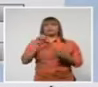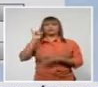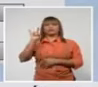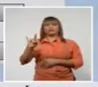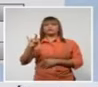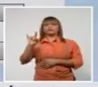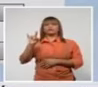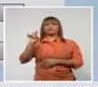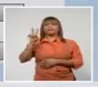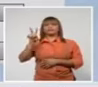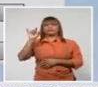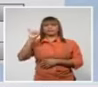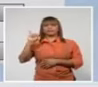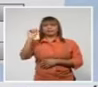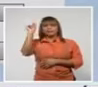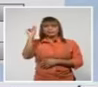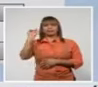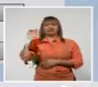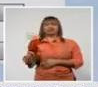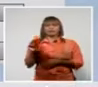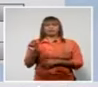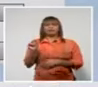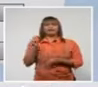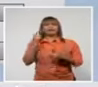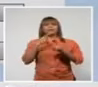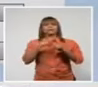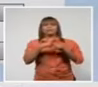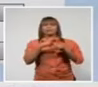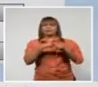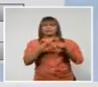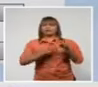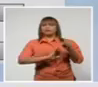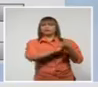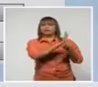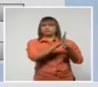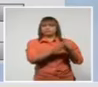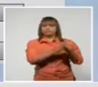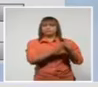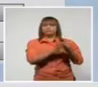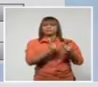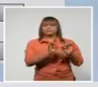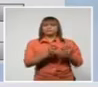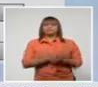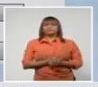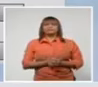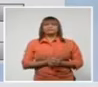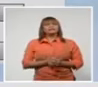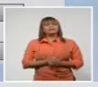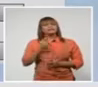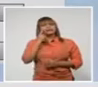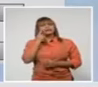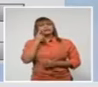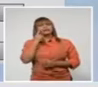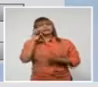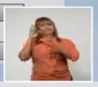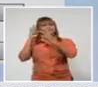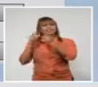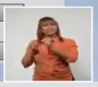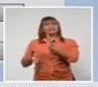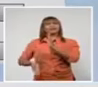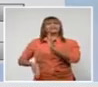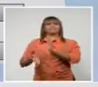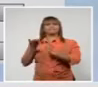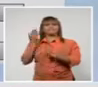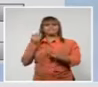34.029.996 personas que han sido diagnosticadas con la enfermedad. Fíjense qué clase de cifra. Y